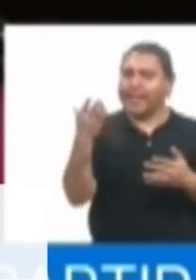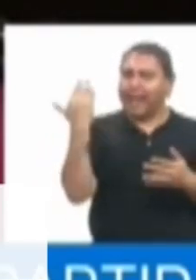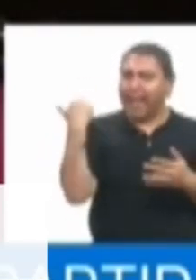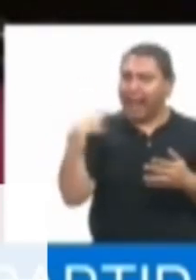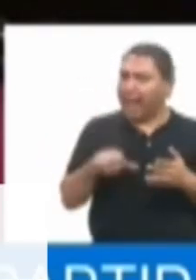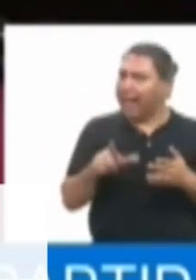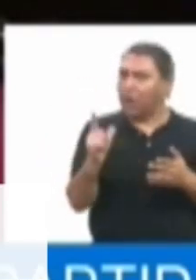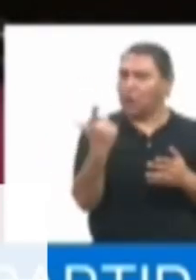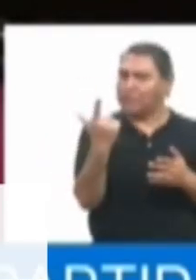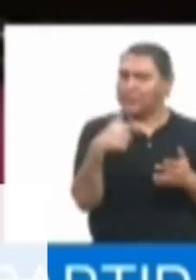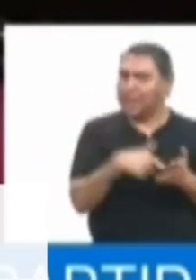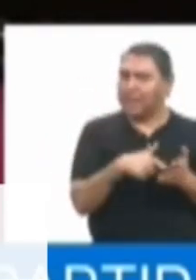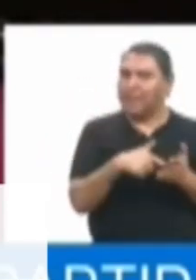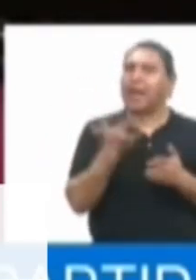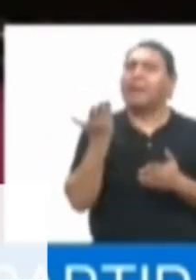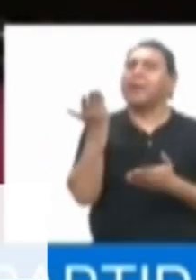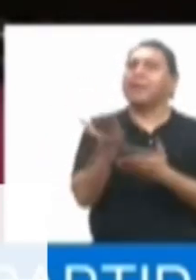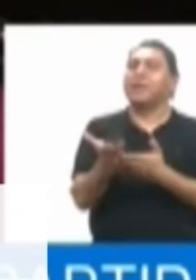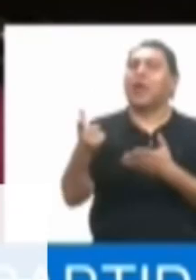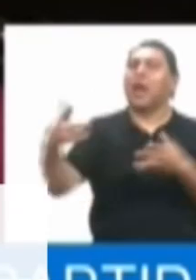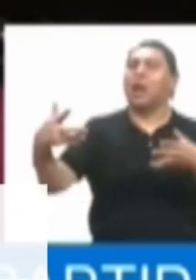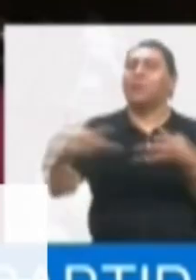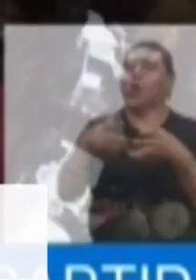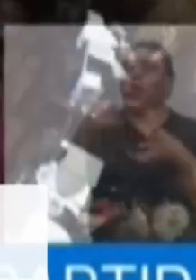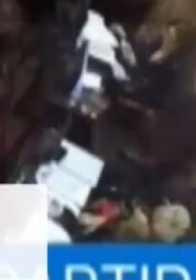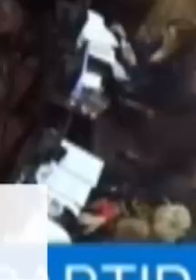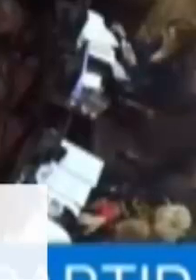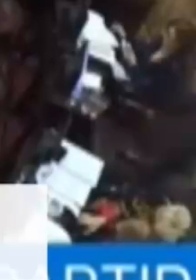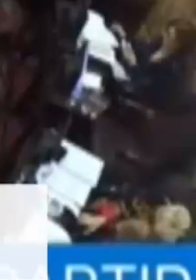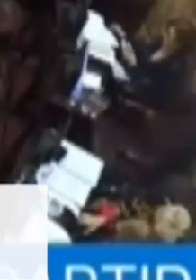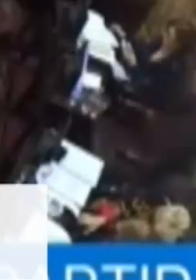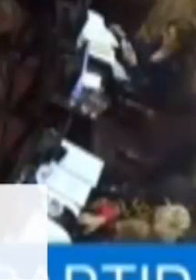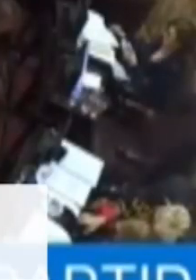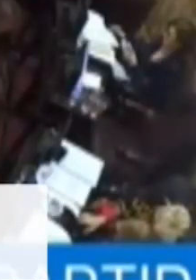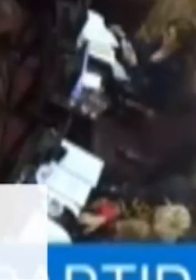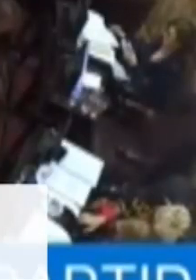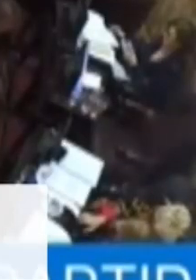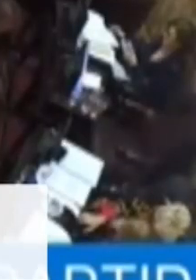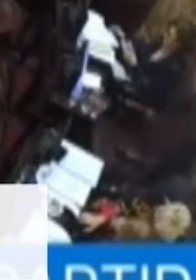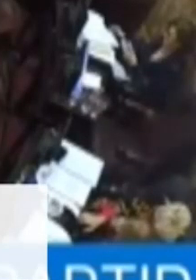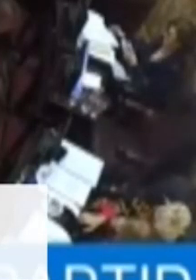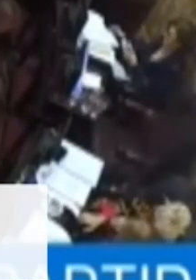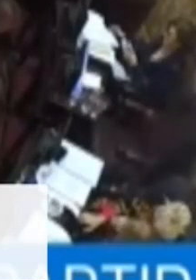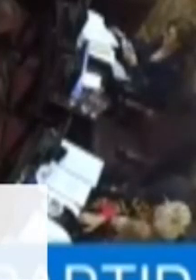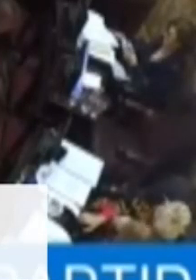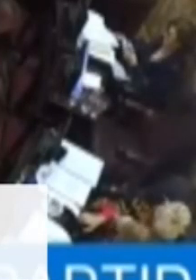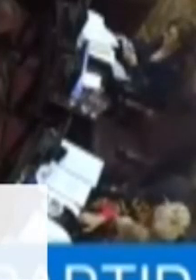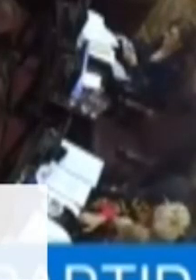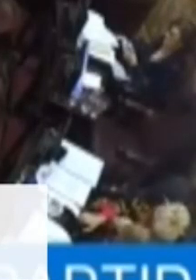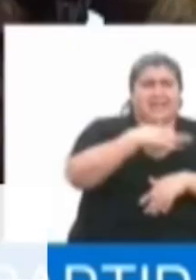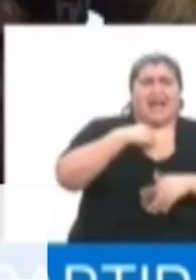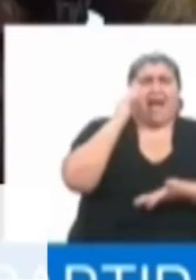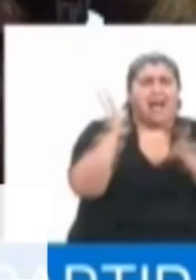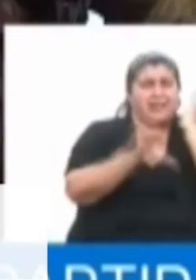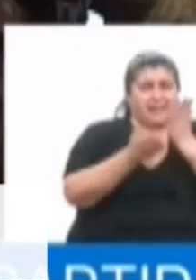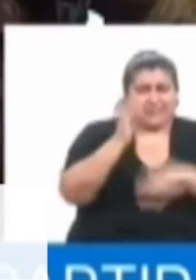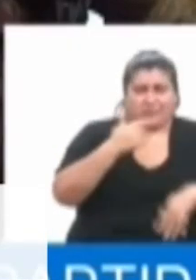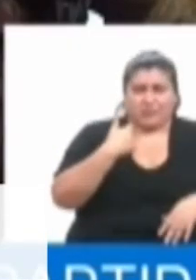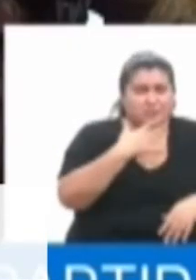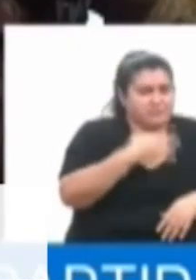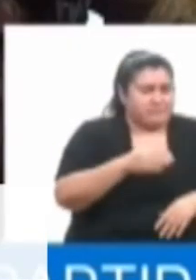le corresponden al Poder Legislativo. Es decir, que el propio presidente va a poder legislar en esta materia sin que el